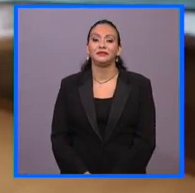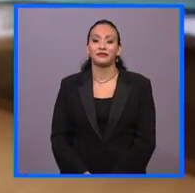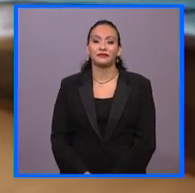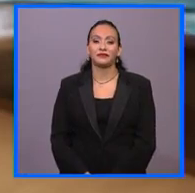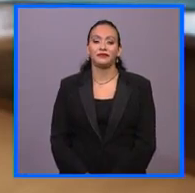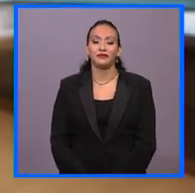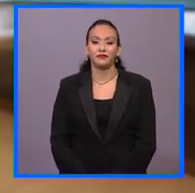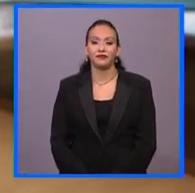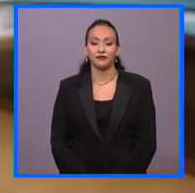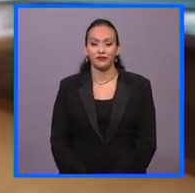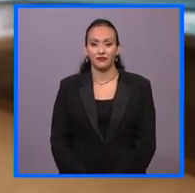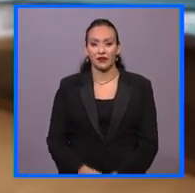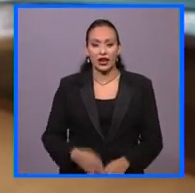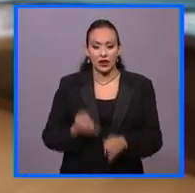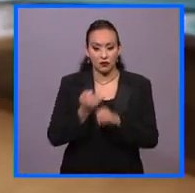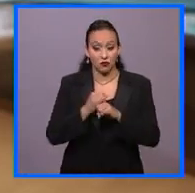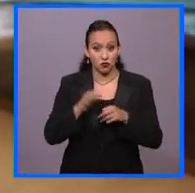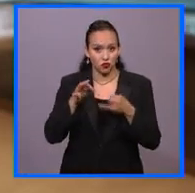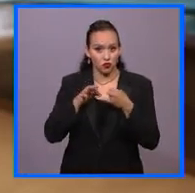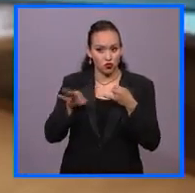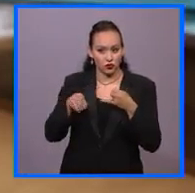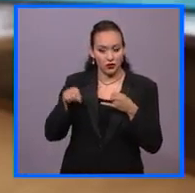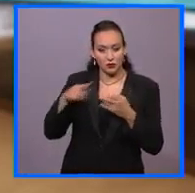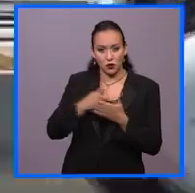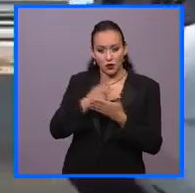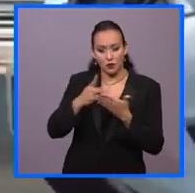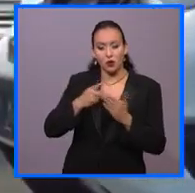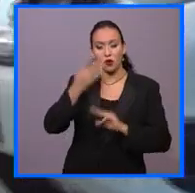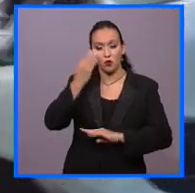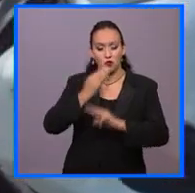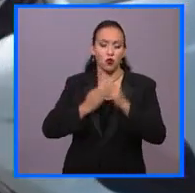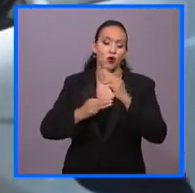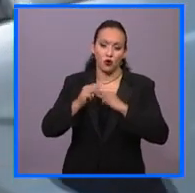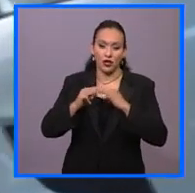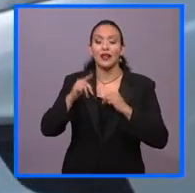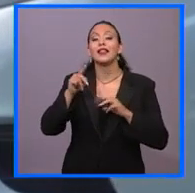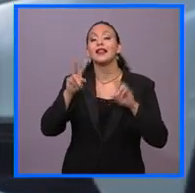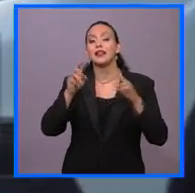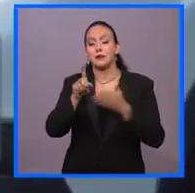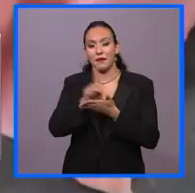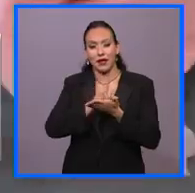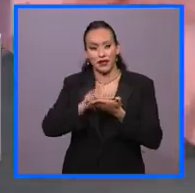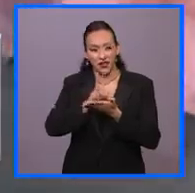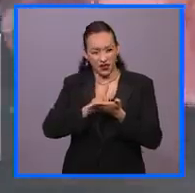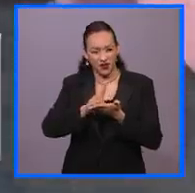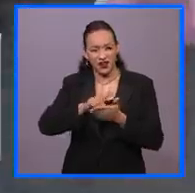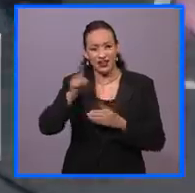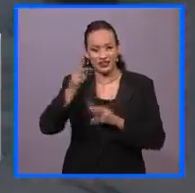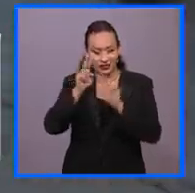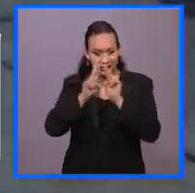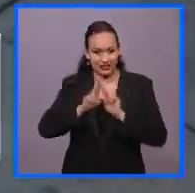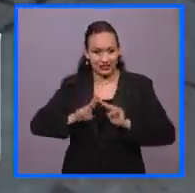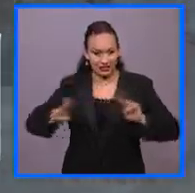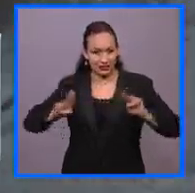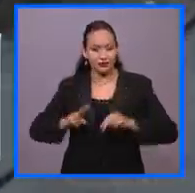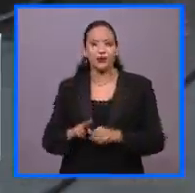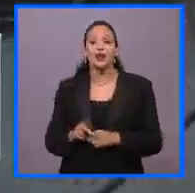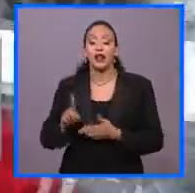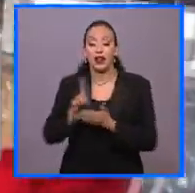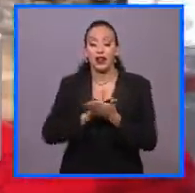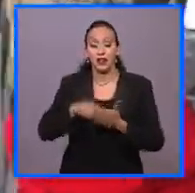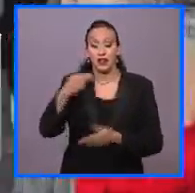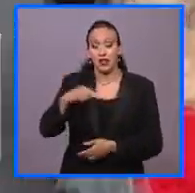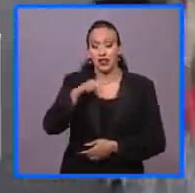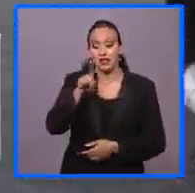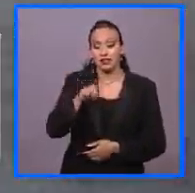Y de acuerdo con el último informe del Programa Global de Monitoreo de Drogas Sintéticas de Naciones Unidas, la droga